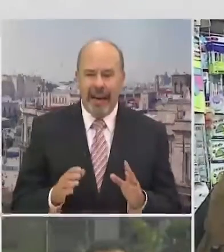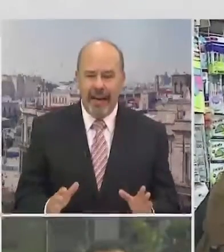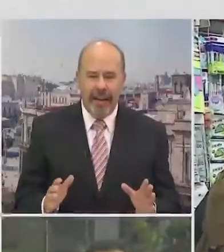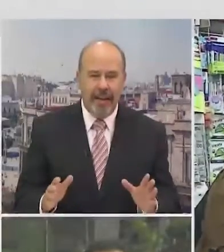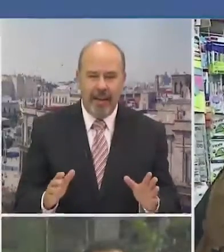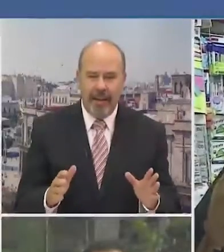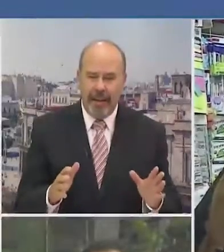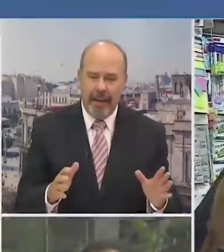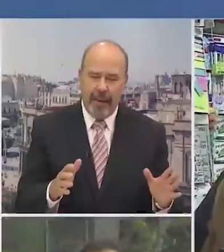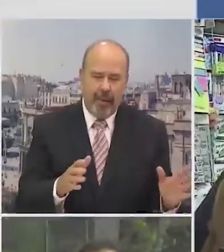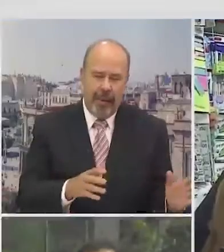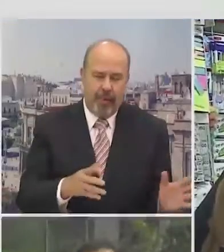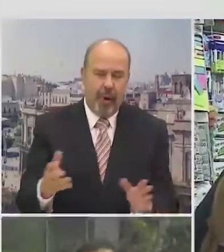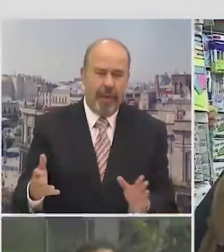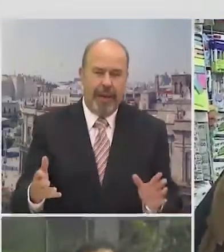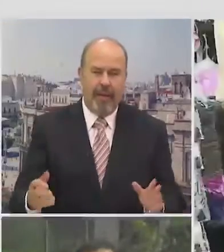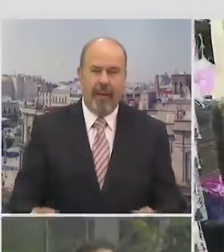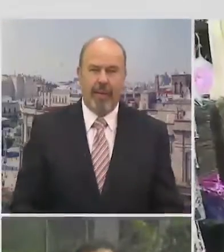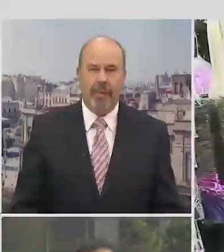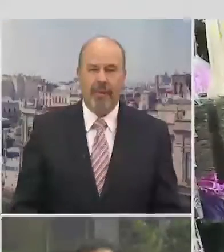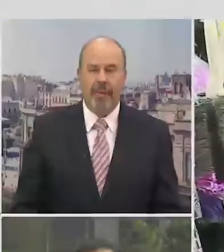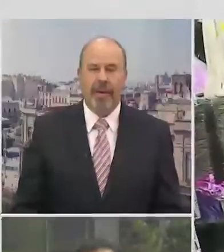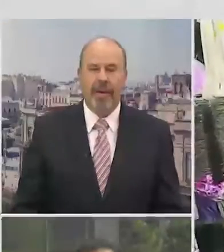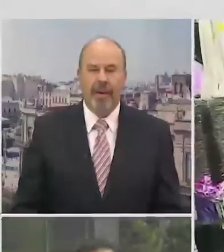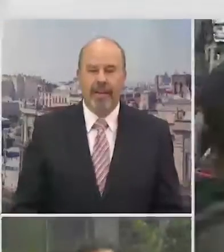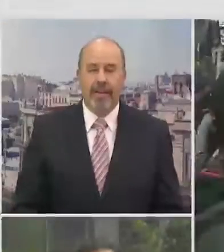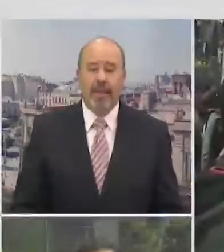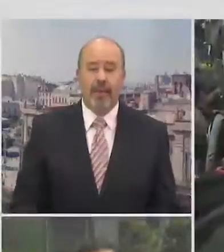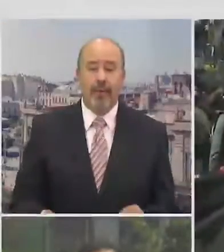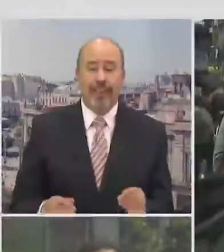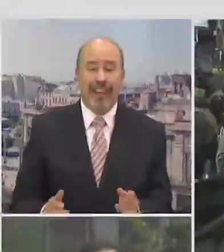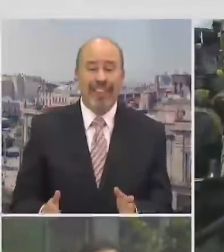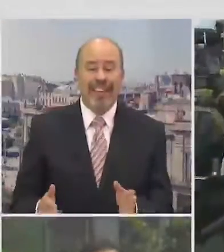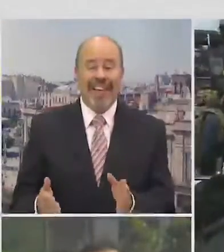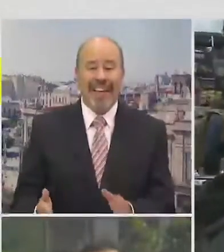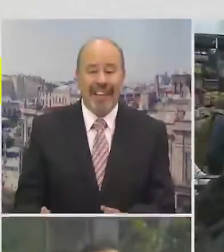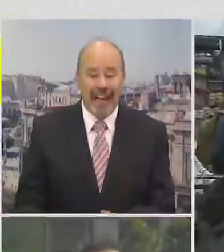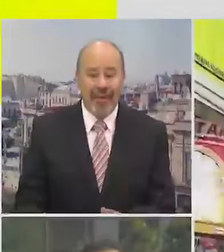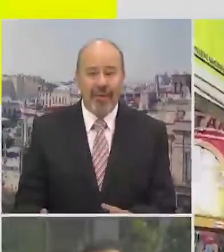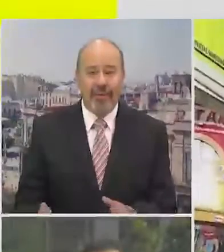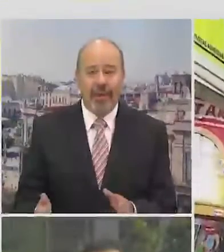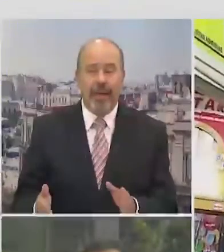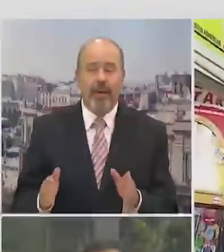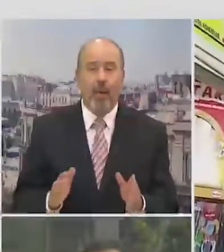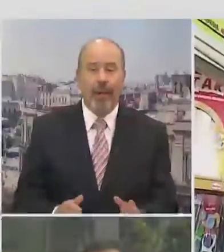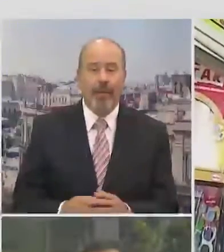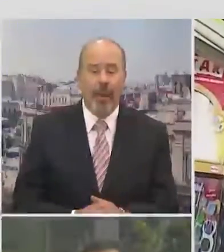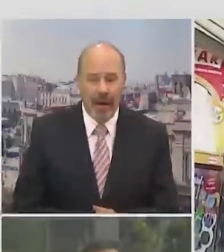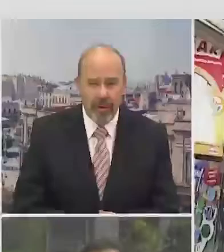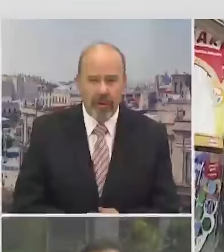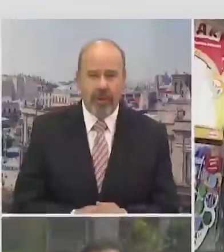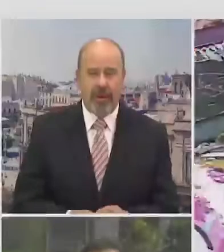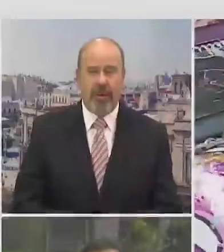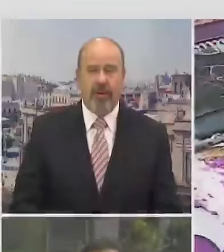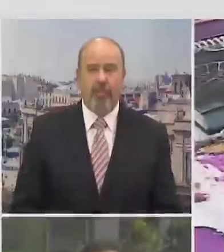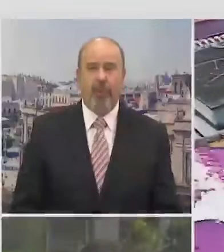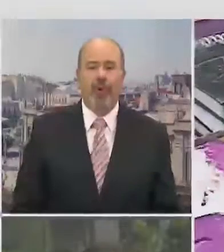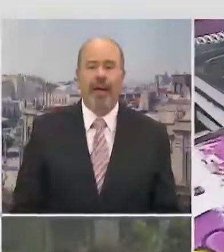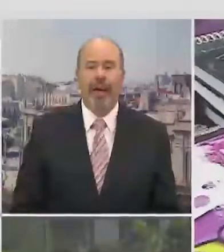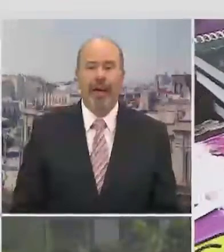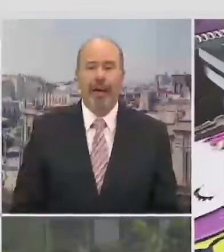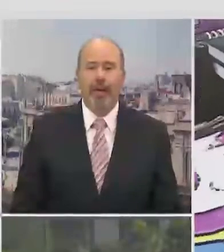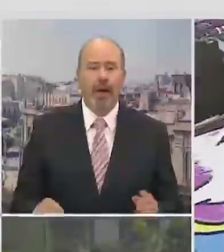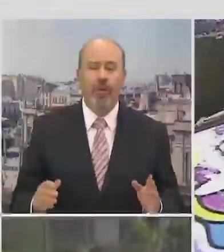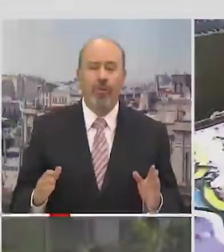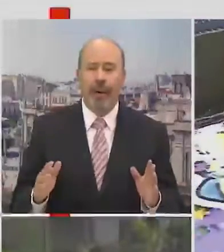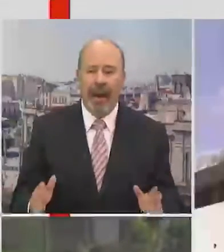hay ahí la prueba lo acabamos de ver si son tres secretarios en cuatro años de trabajo porque